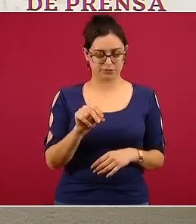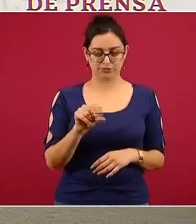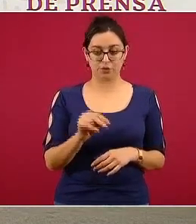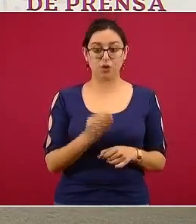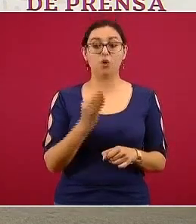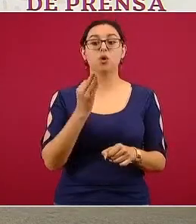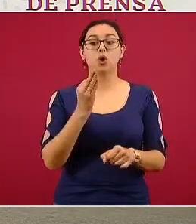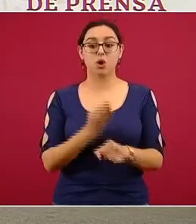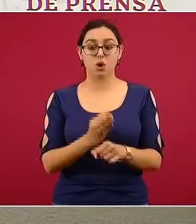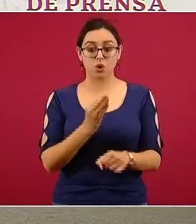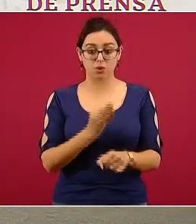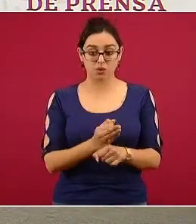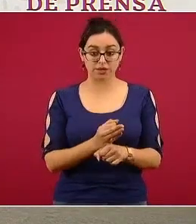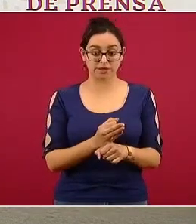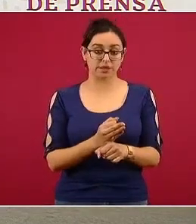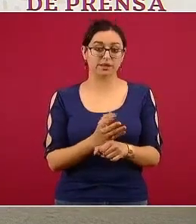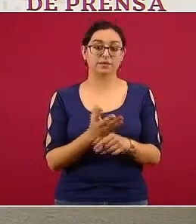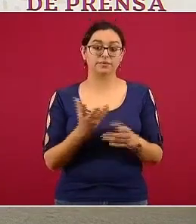el compromiso de tener